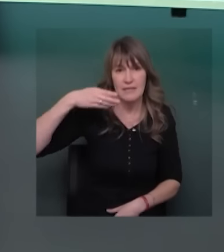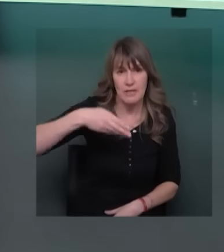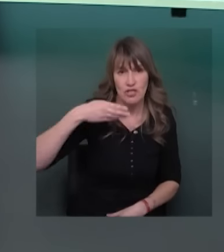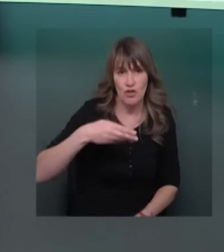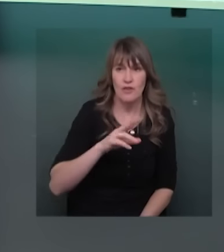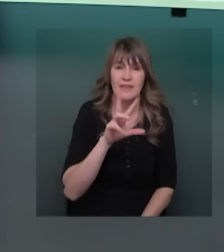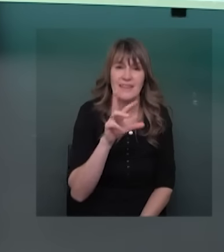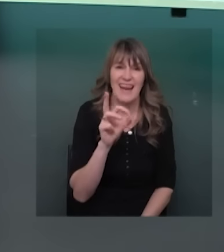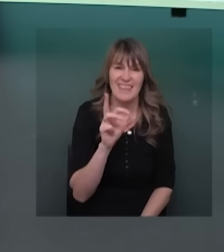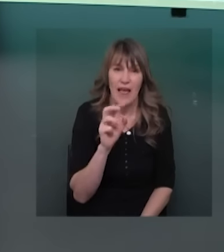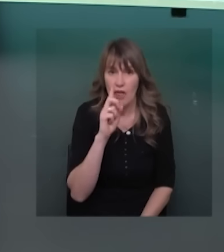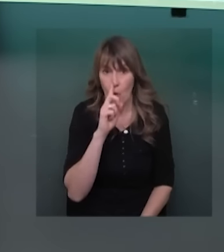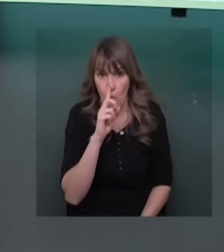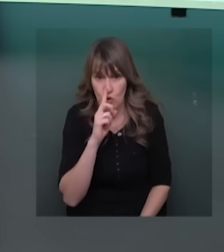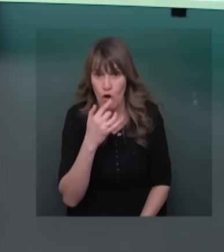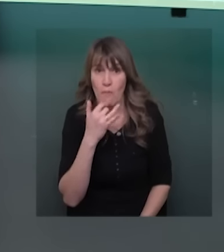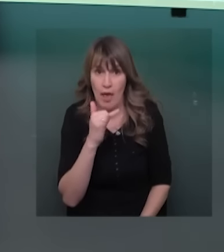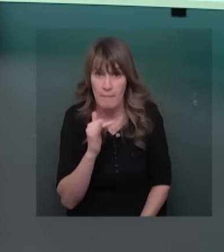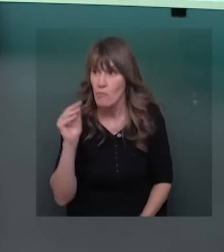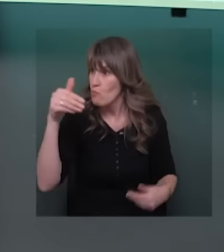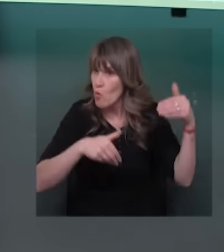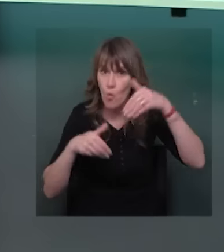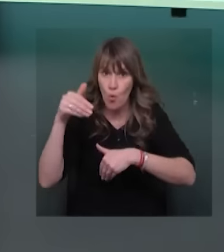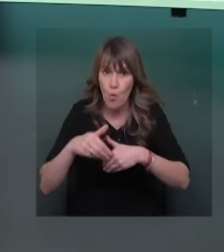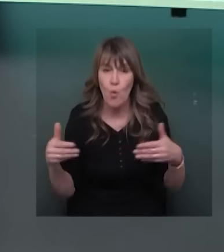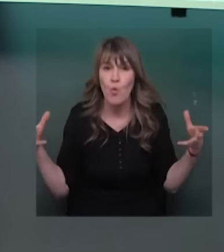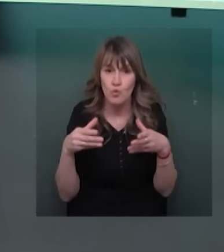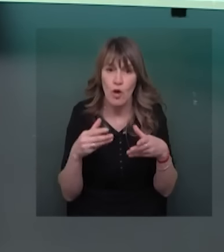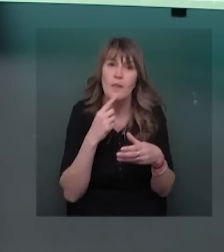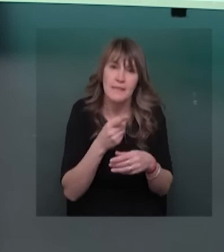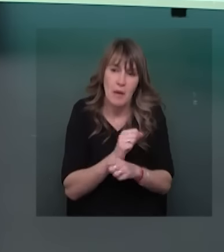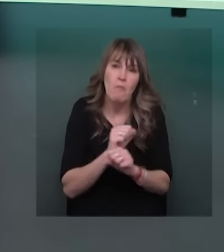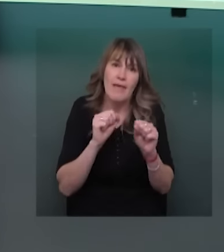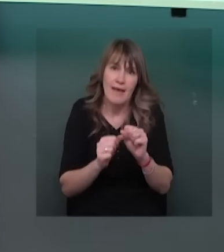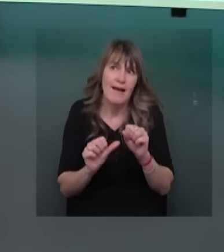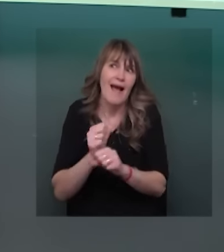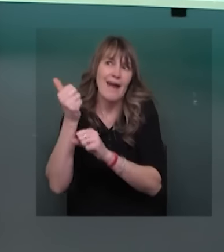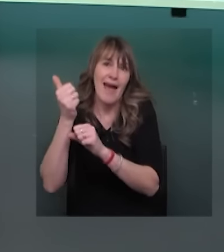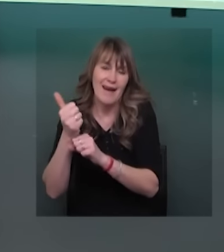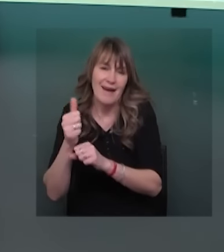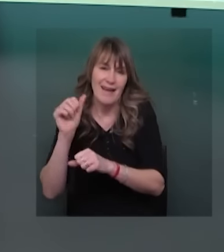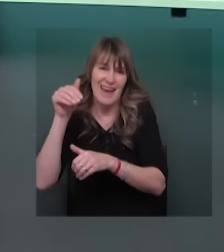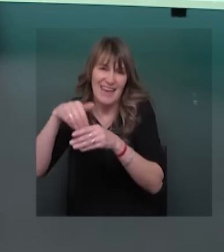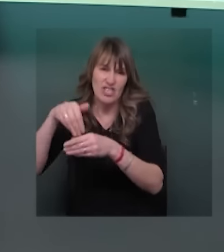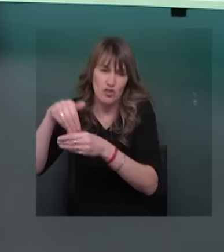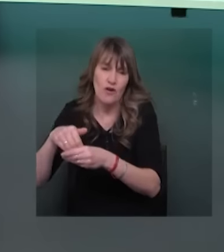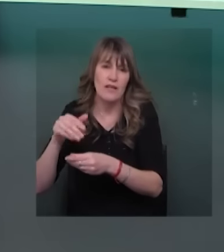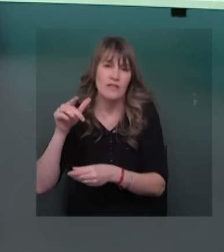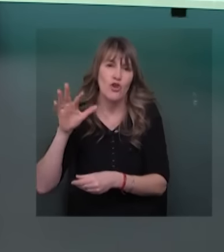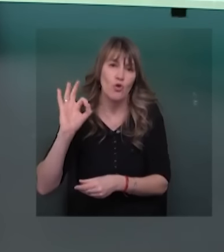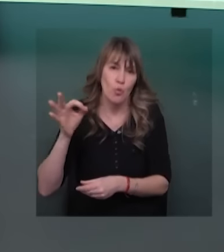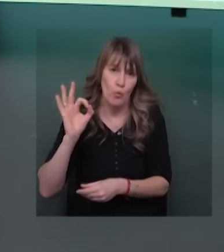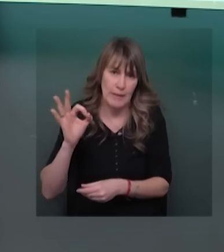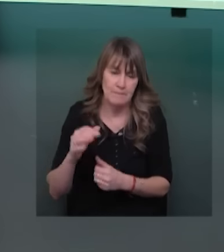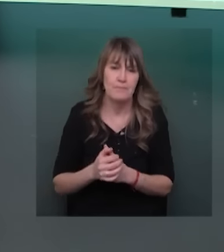30 de junio dará un gran paso para ganar las elecciones nacionales en octubre claro eso lo dijo durante un acto de campaña